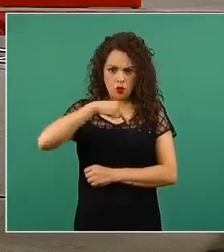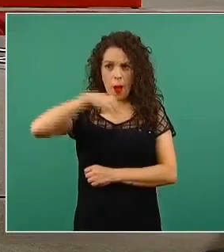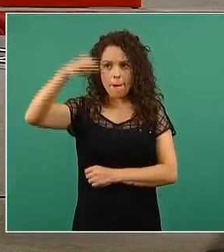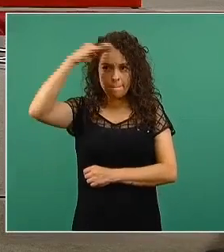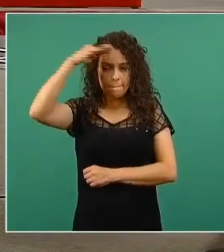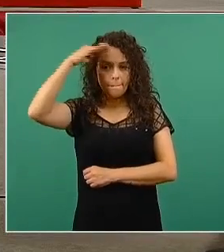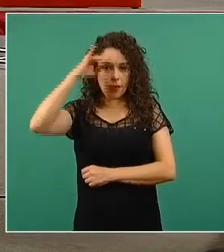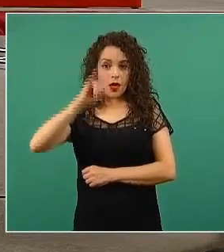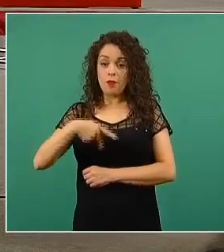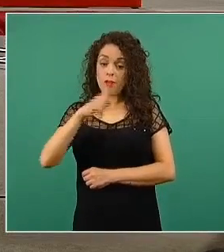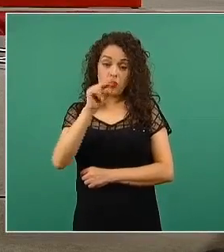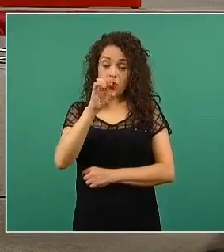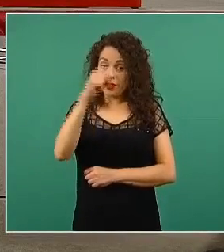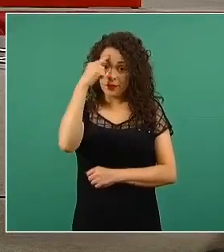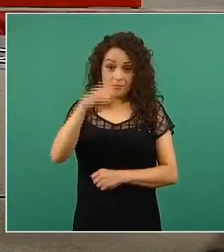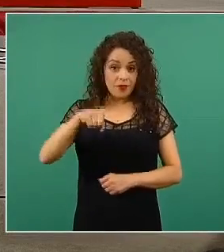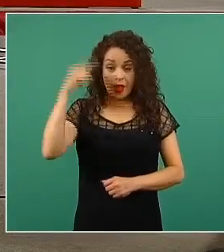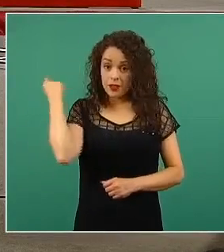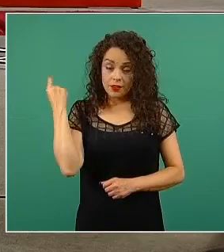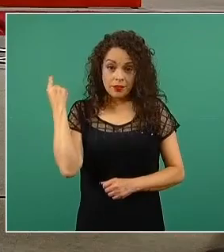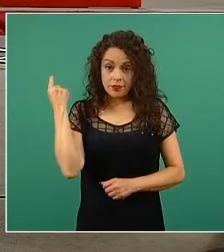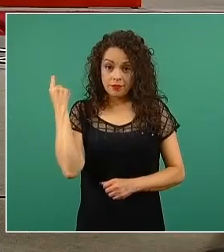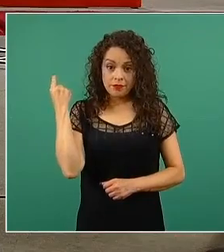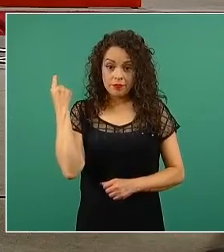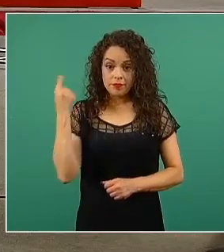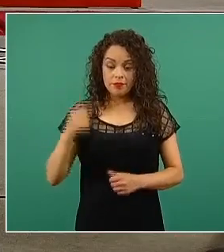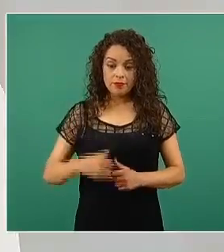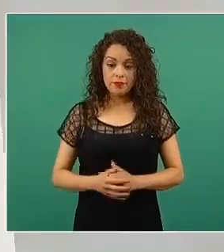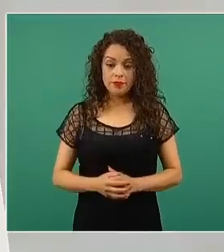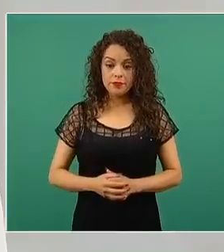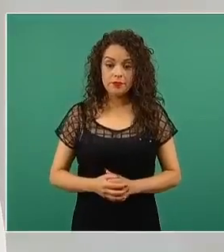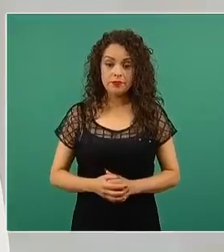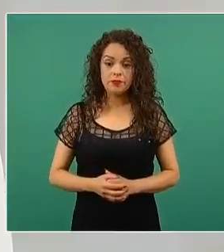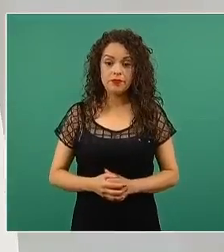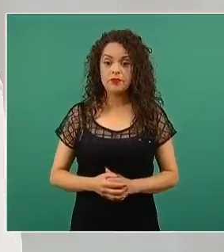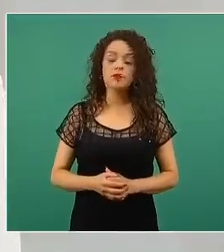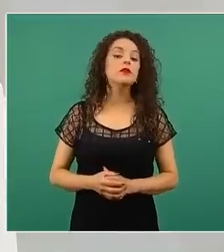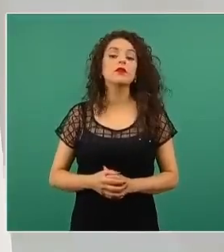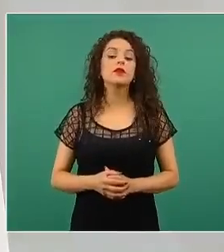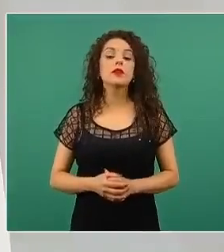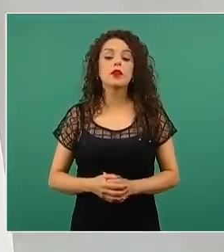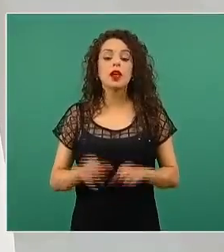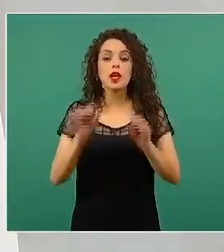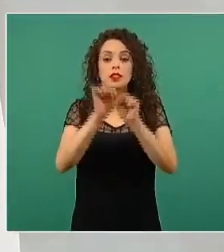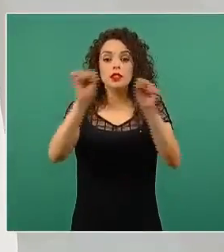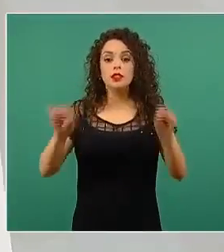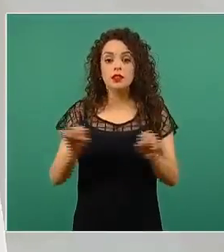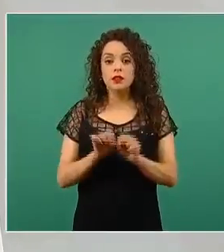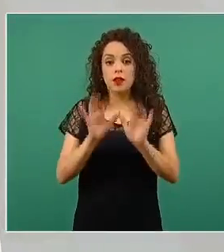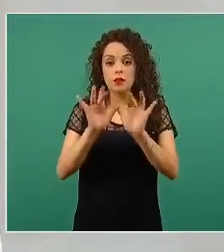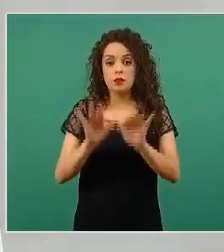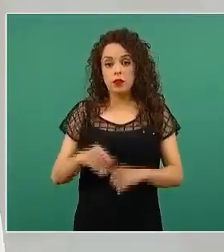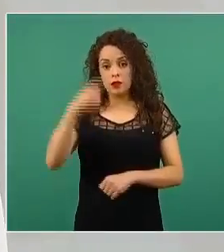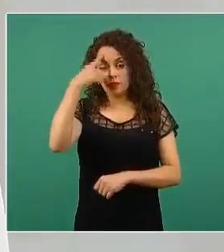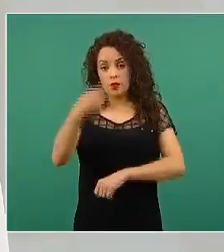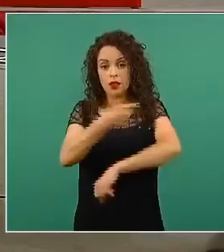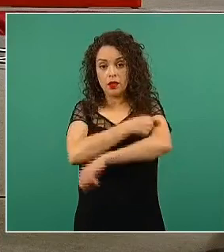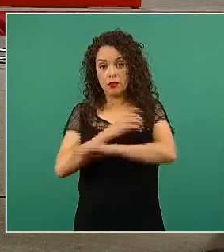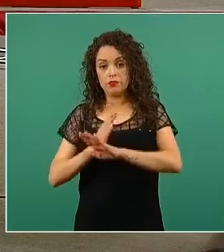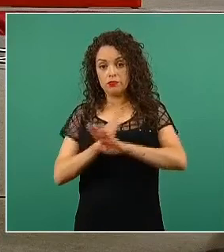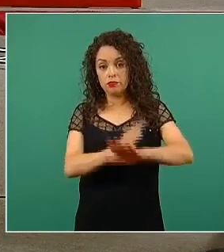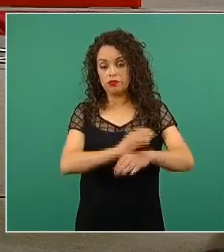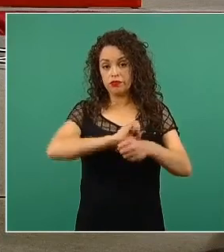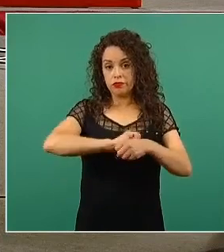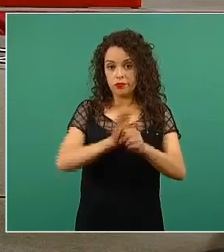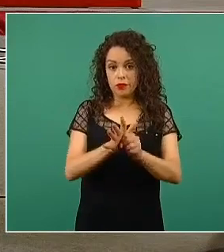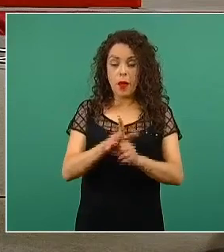no es sencillo. El sistema nominal de vacunación contra el virus SARS-CoV-2,